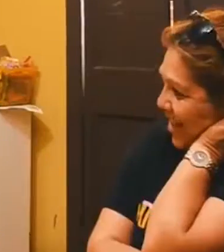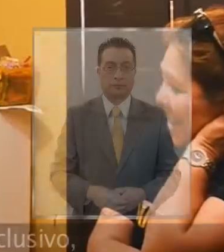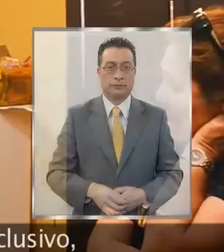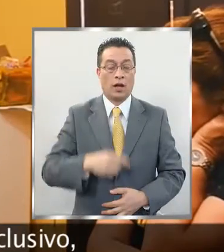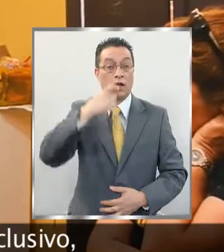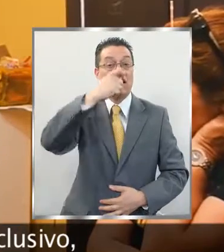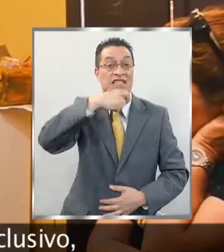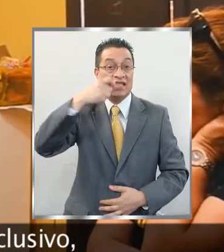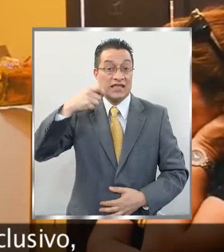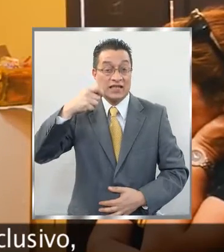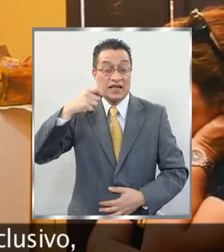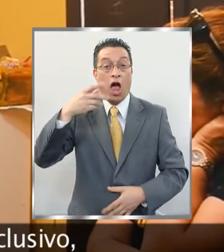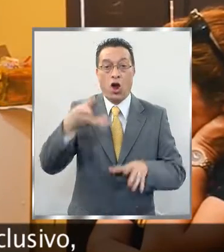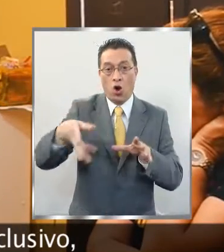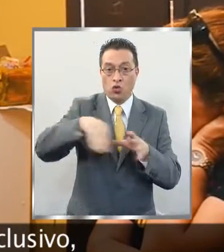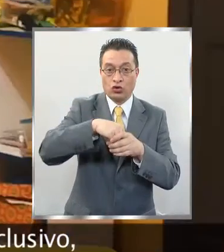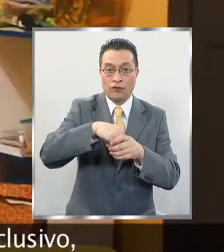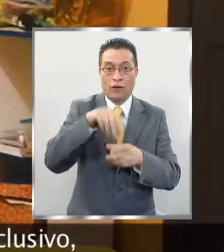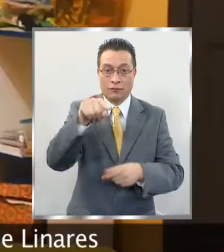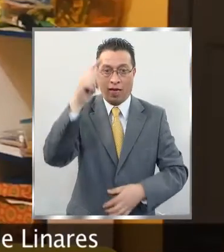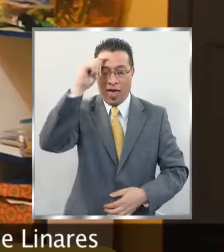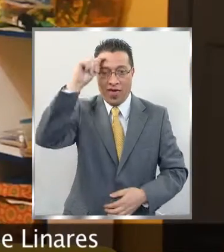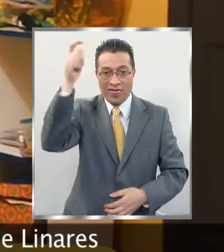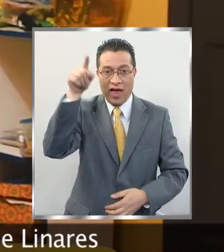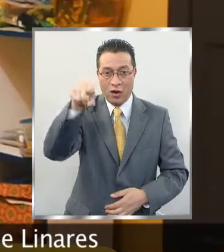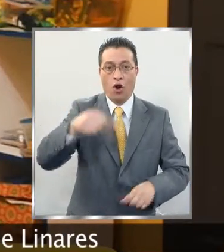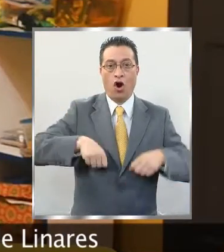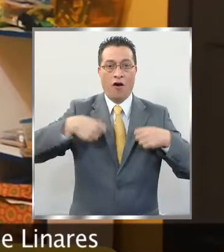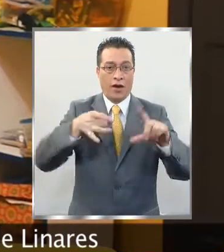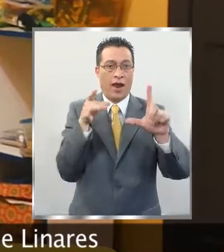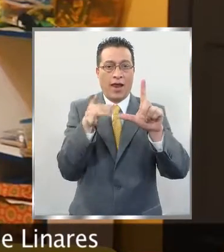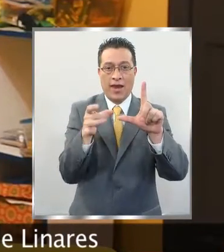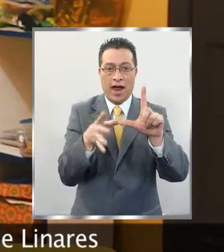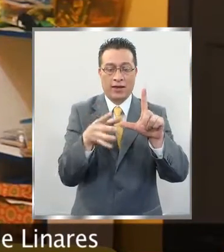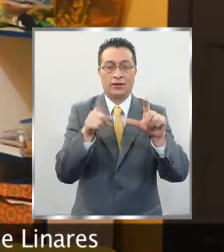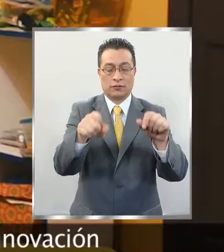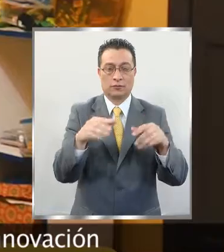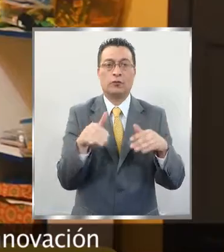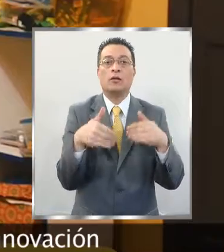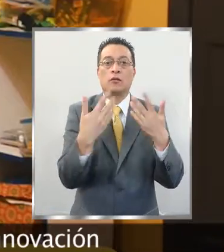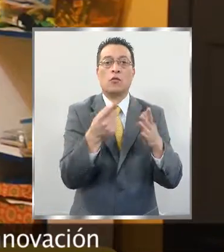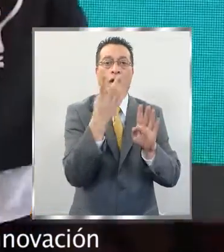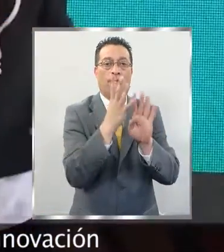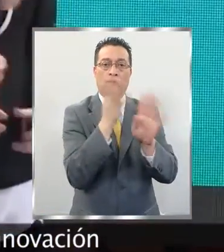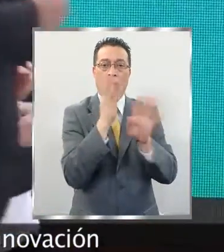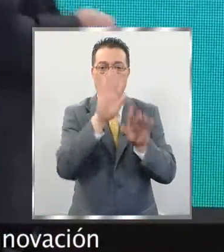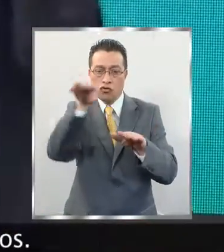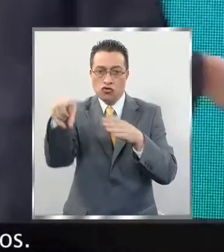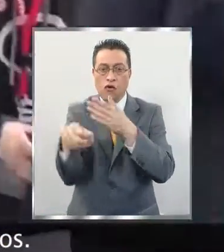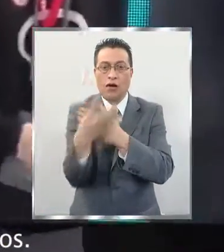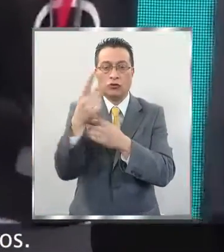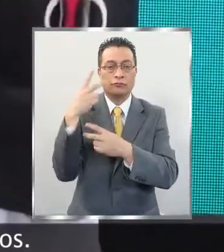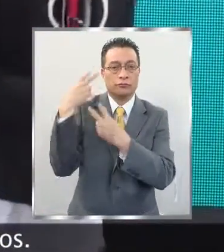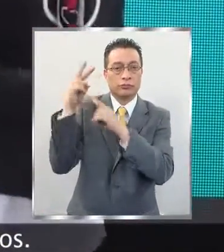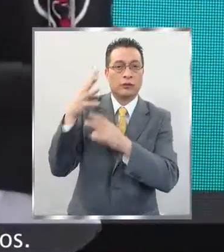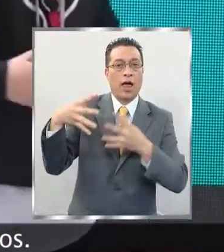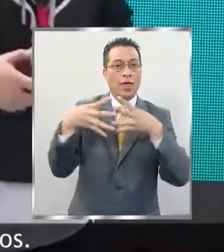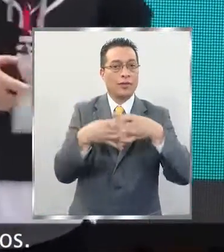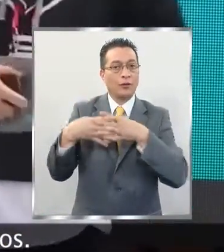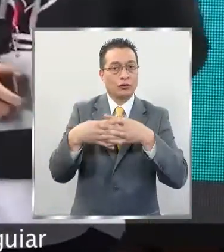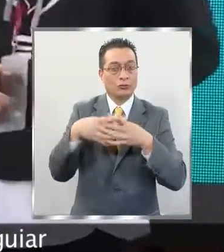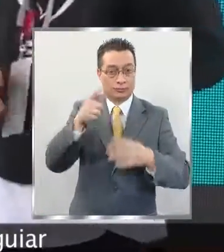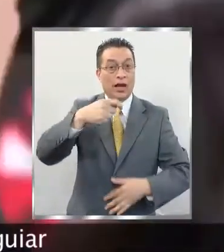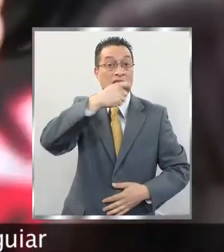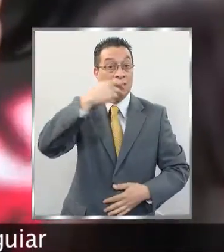Un cepillo de dientes inclusivo es la idea de una joven de Linares que llevó a una feria de innovación en los Estados Unidos.